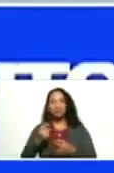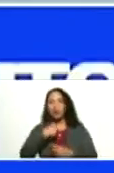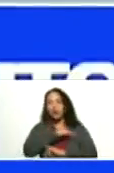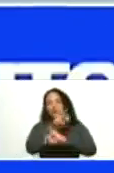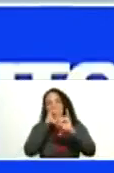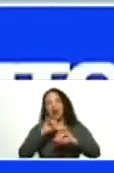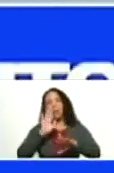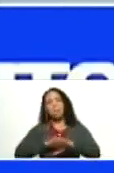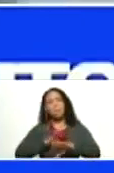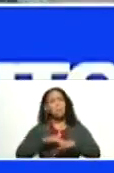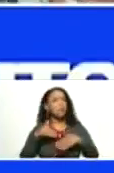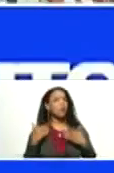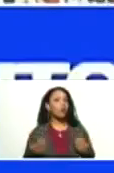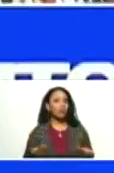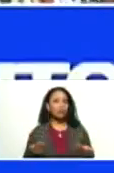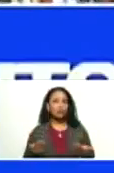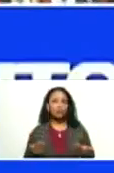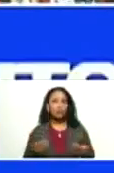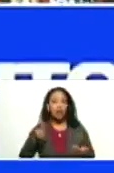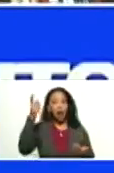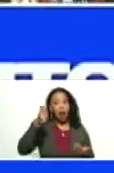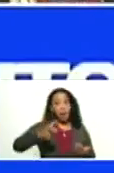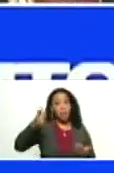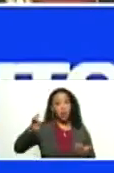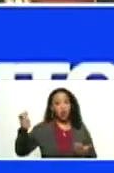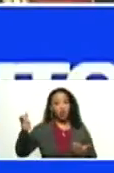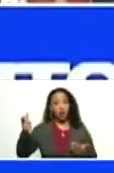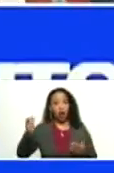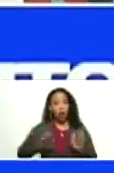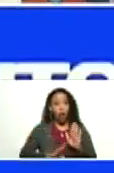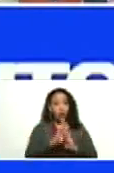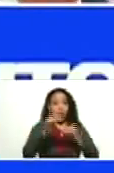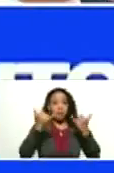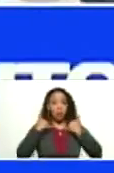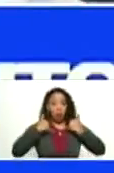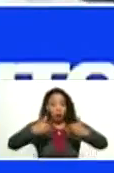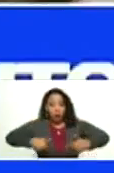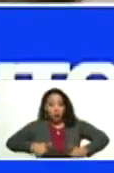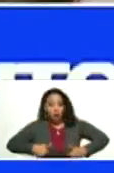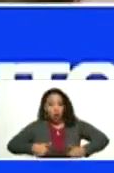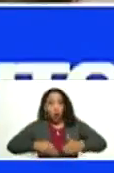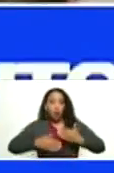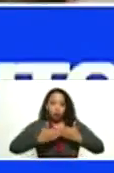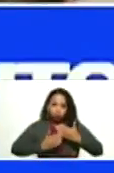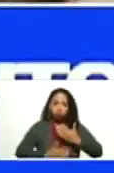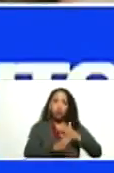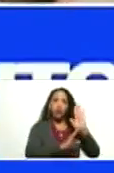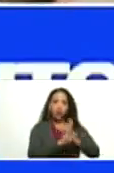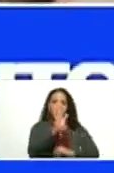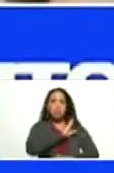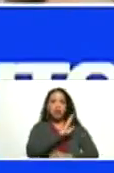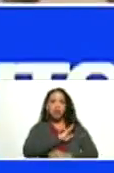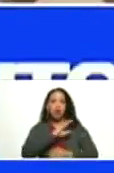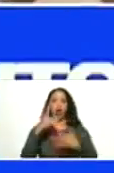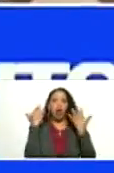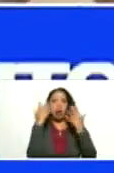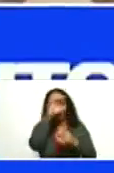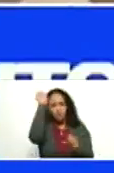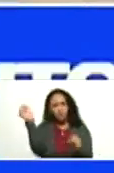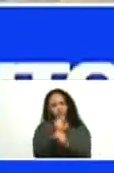porque la gente está echando para adelante con esfuerzo propio, con sus manos, con su creatividad, con